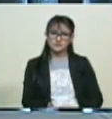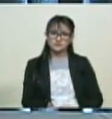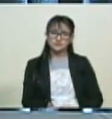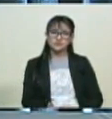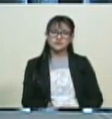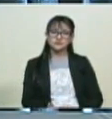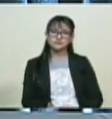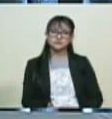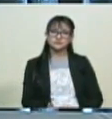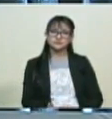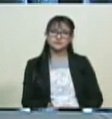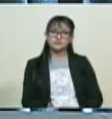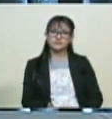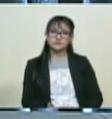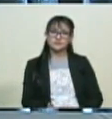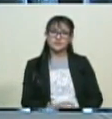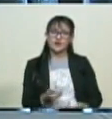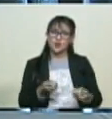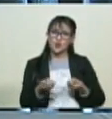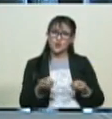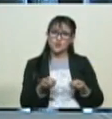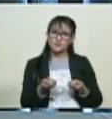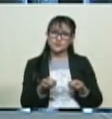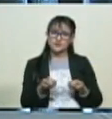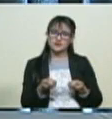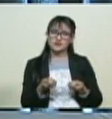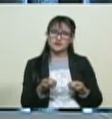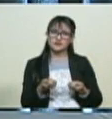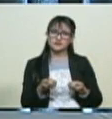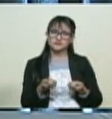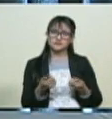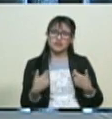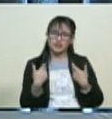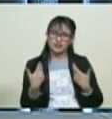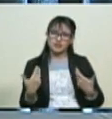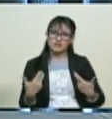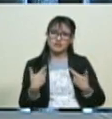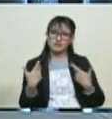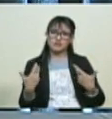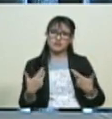que nuestra economía viene sufriendo